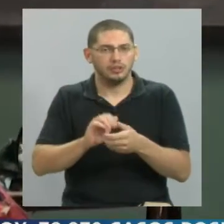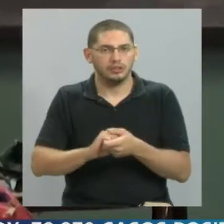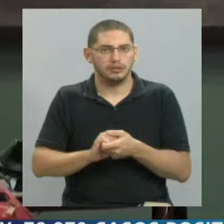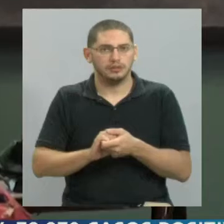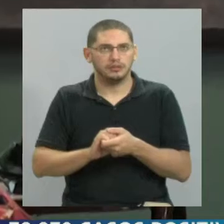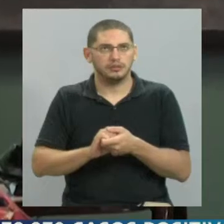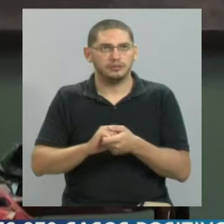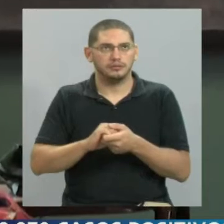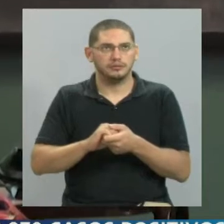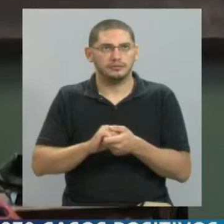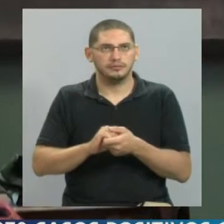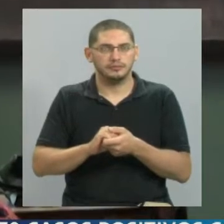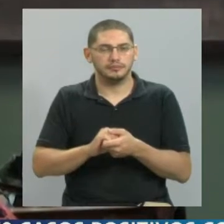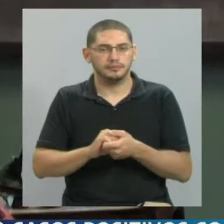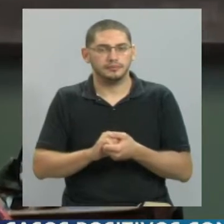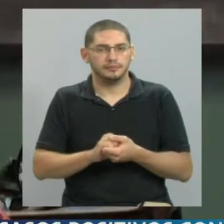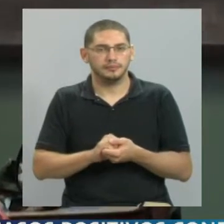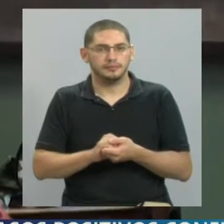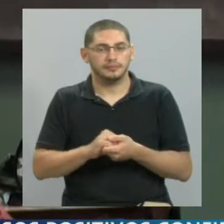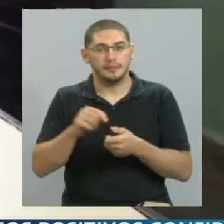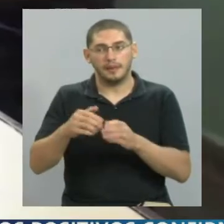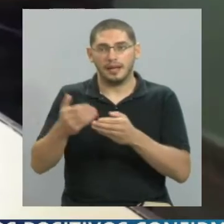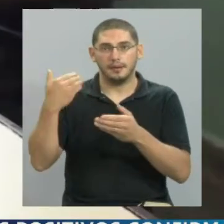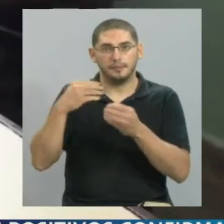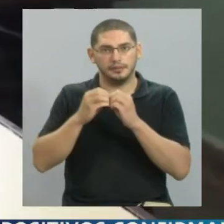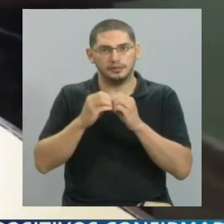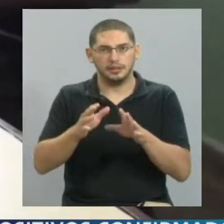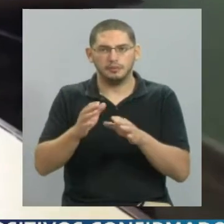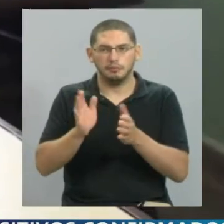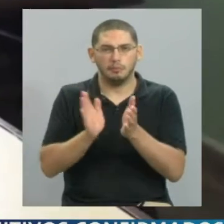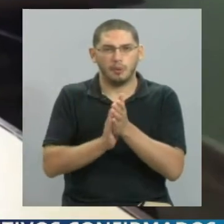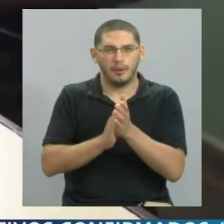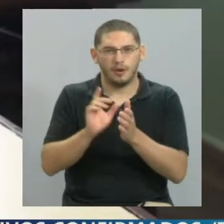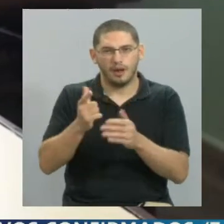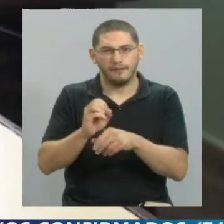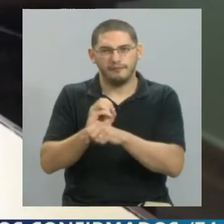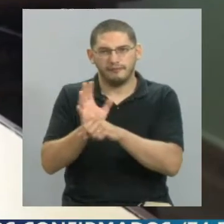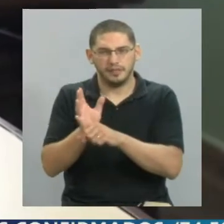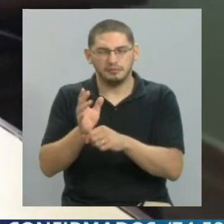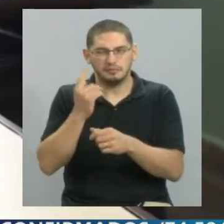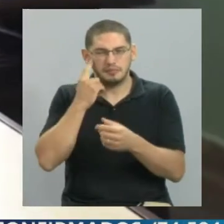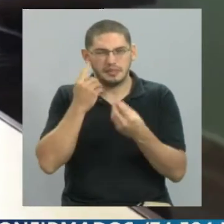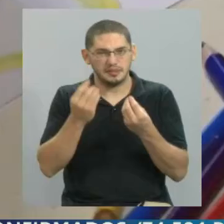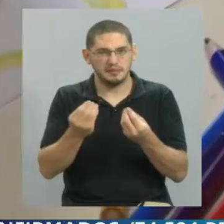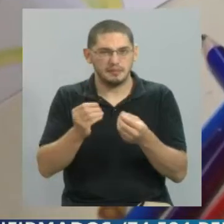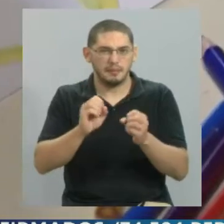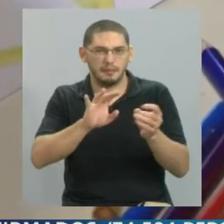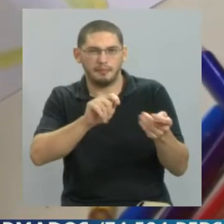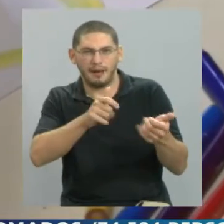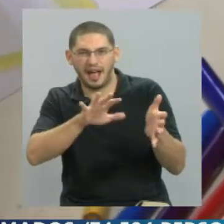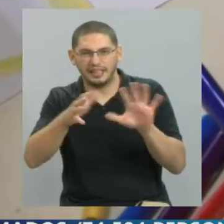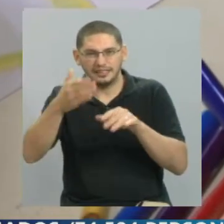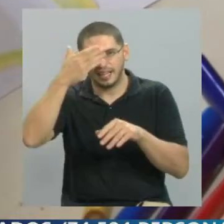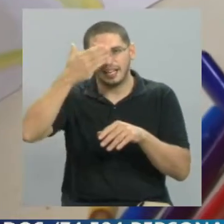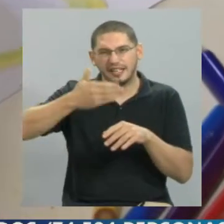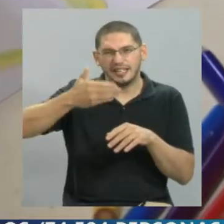no es igual a otros. O sea, nosotros al principio, cuando no había evidencia de este virus, de evidencia científica, pensábamos que era muy parecido al de la gripe,